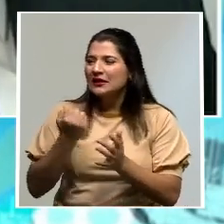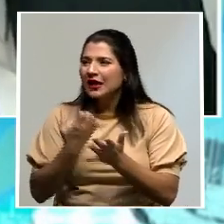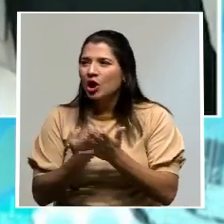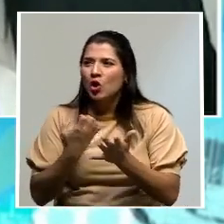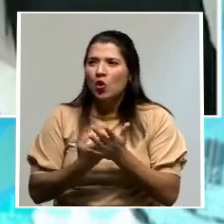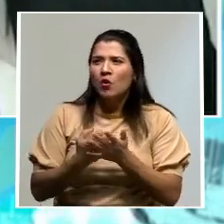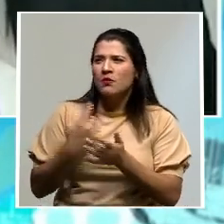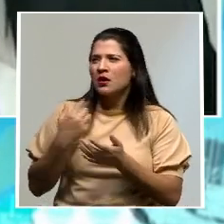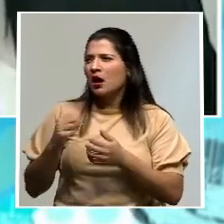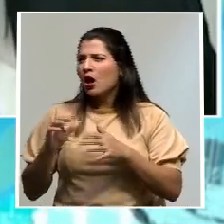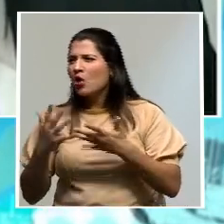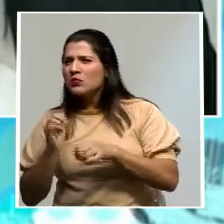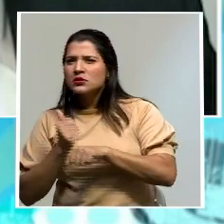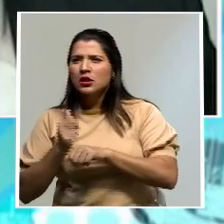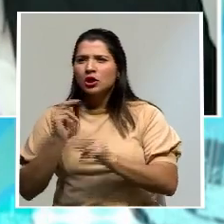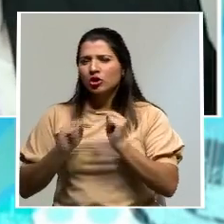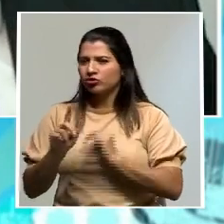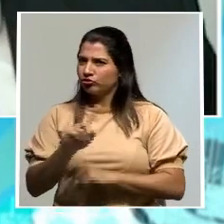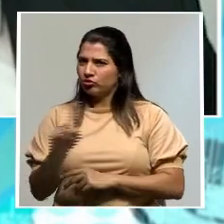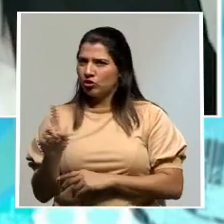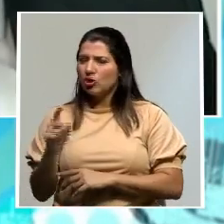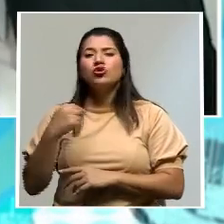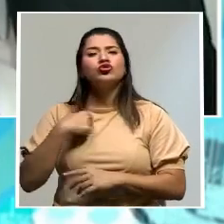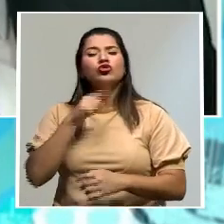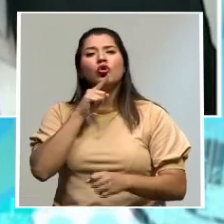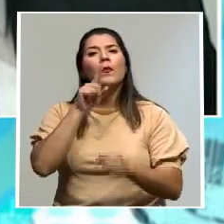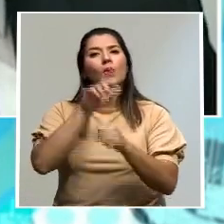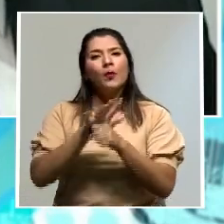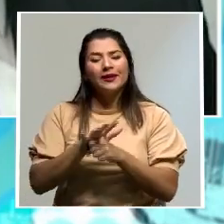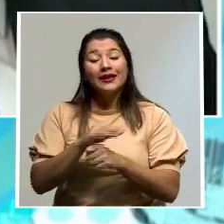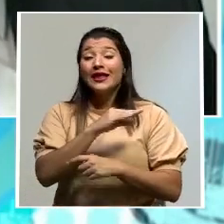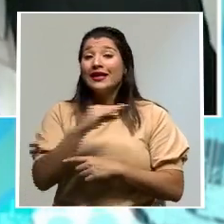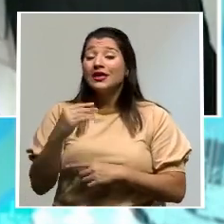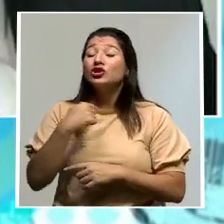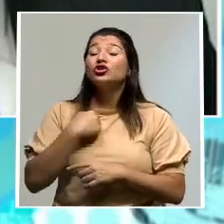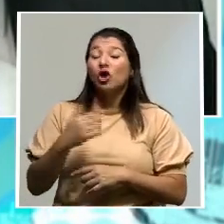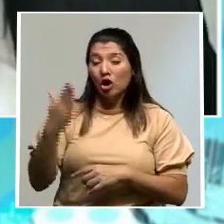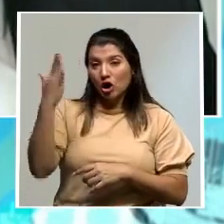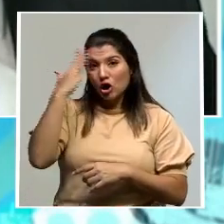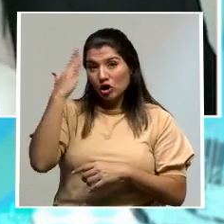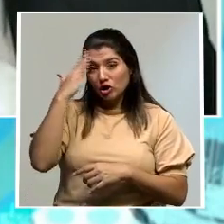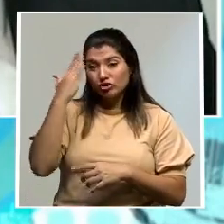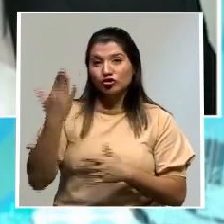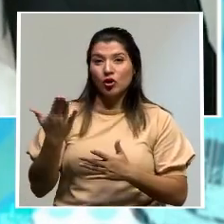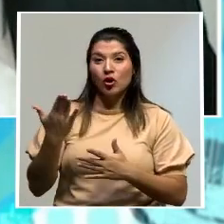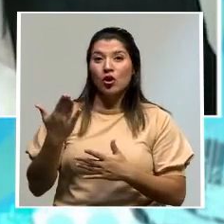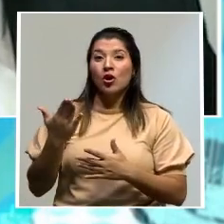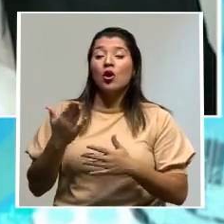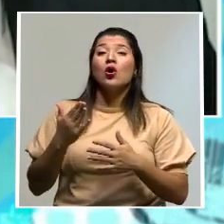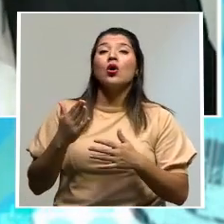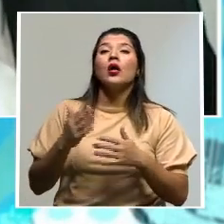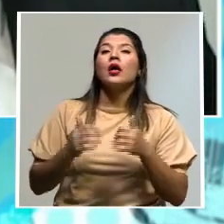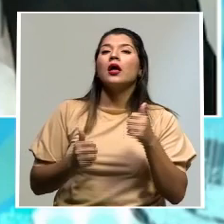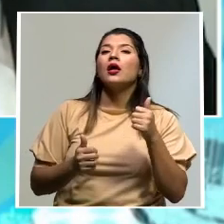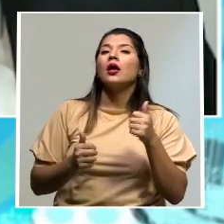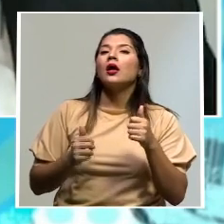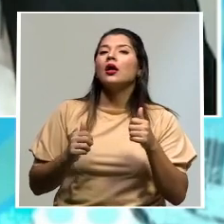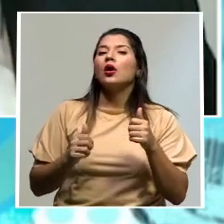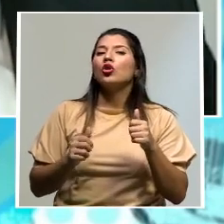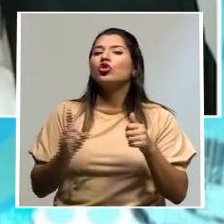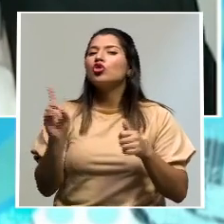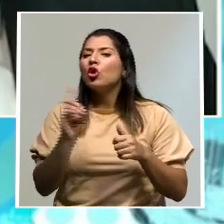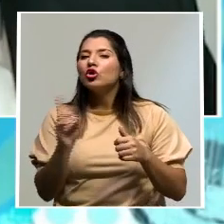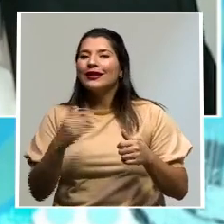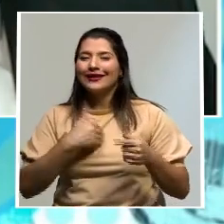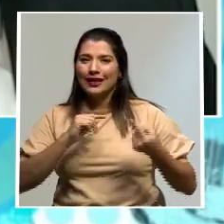para salir adelante con mi vida, porque estoy comprometido y porque conozco cuáles son y dónde duele las heridas que tiene este